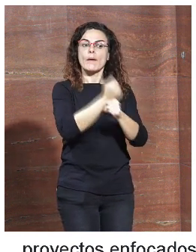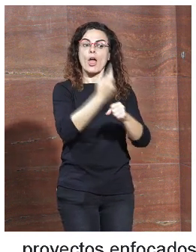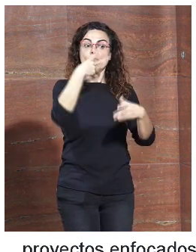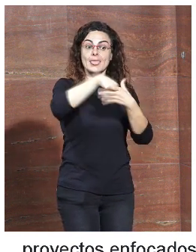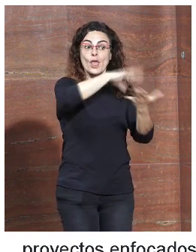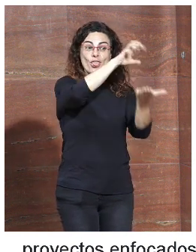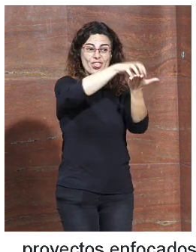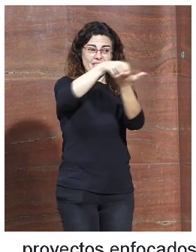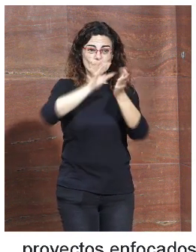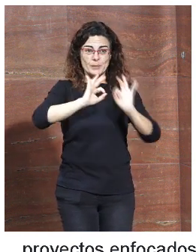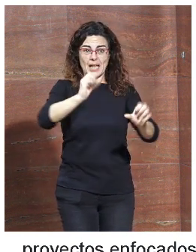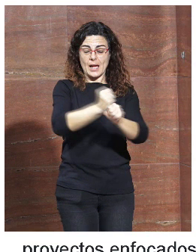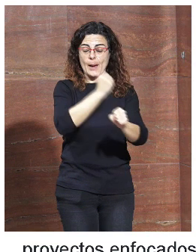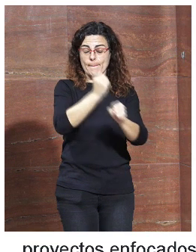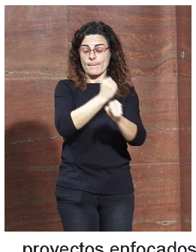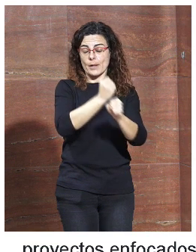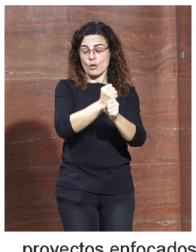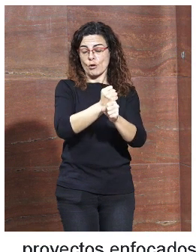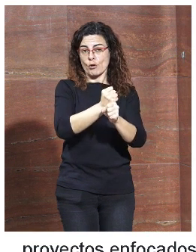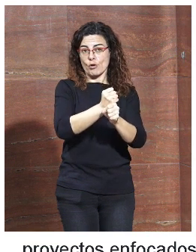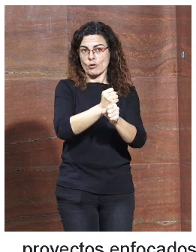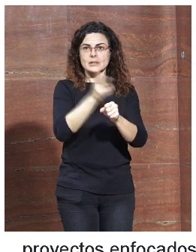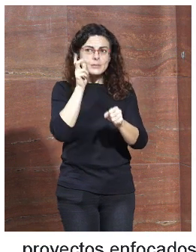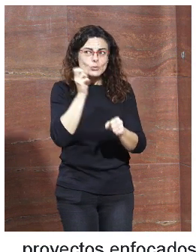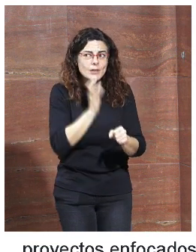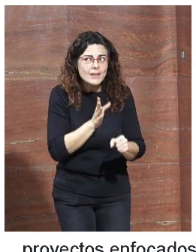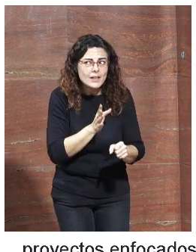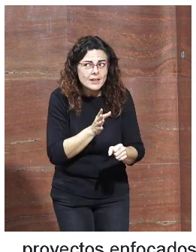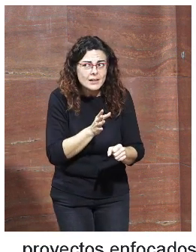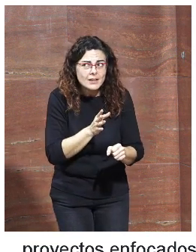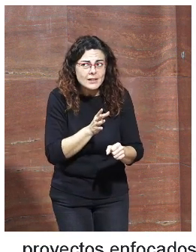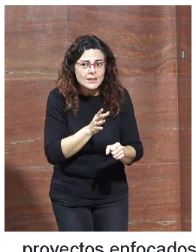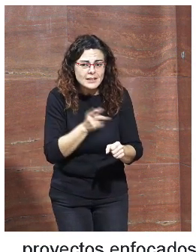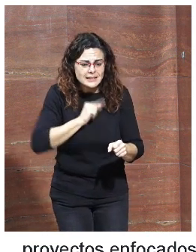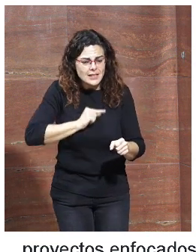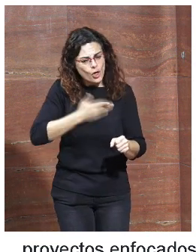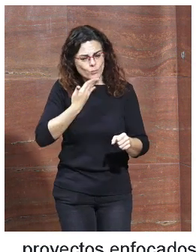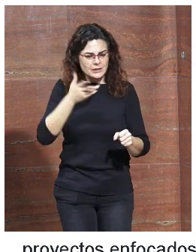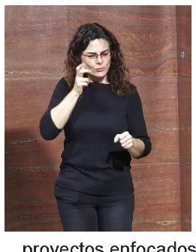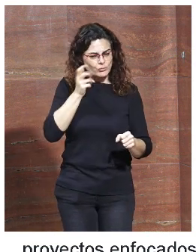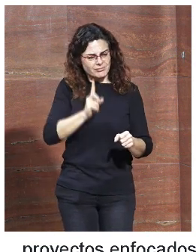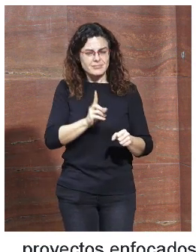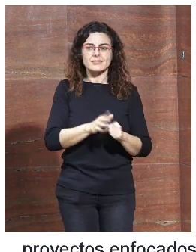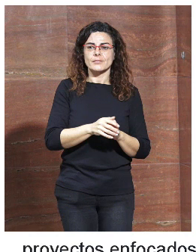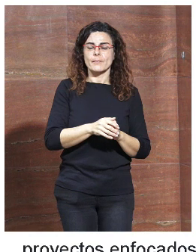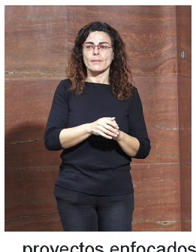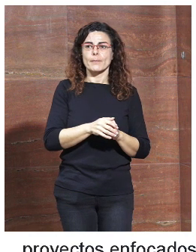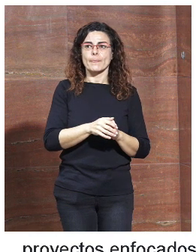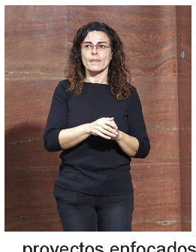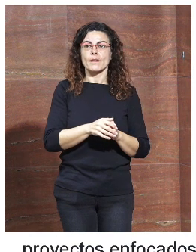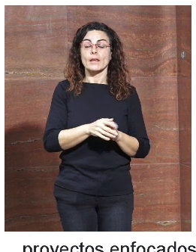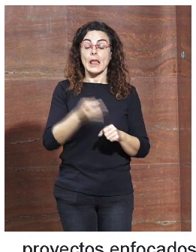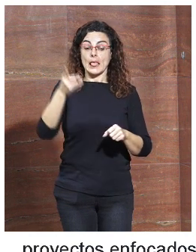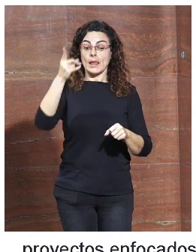centros especiales de empleo ¿se me escucha bien, no? Sí, vale, que estoy un poco... trabajadoras